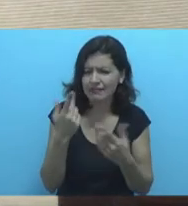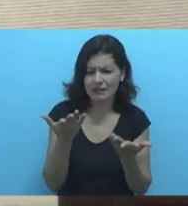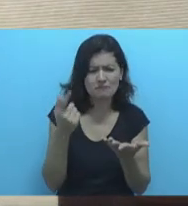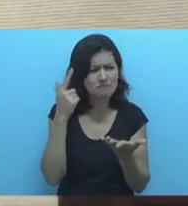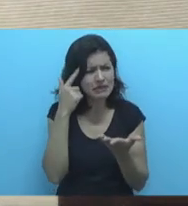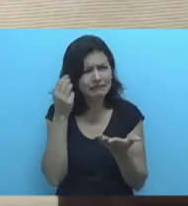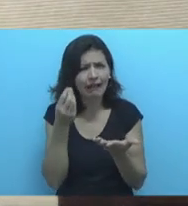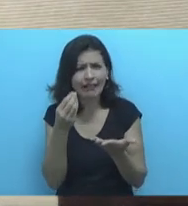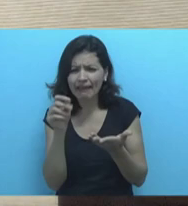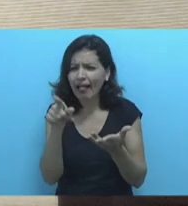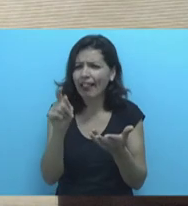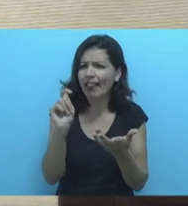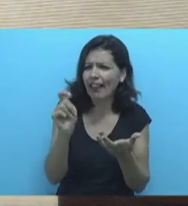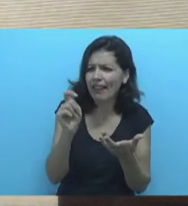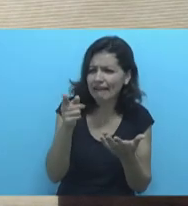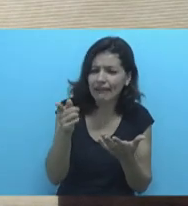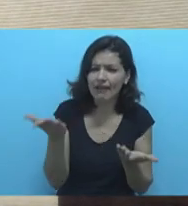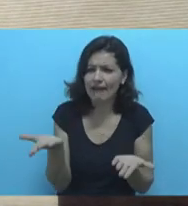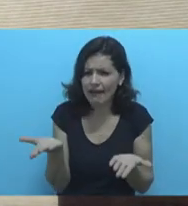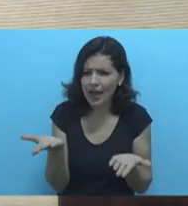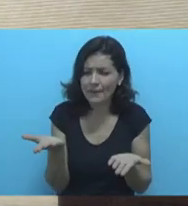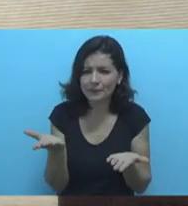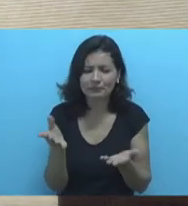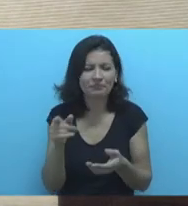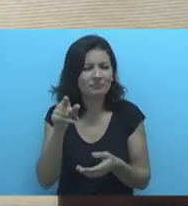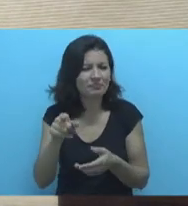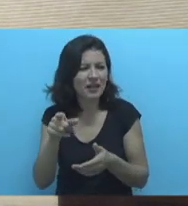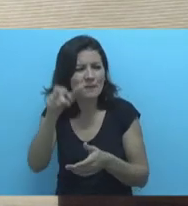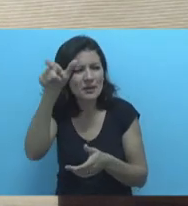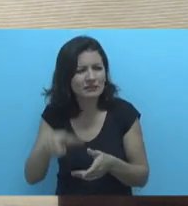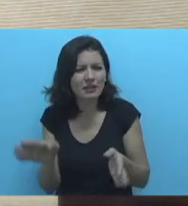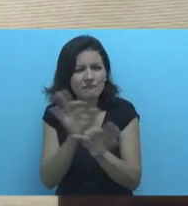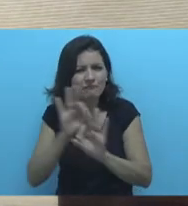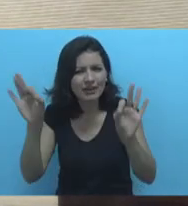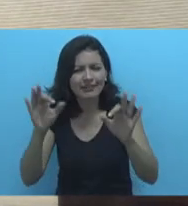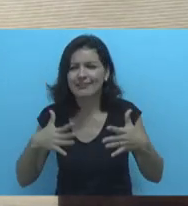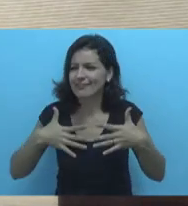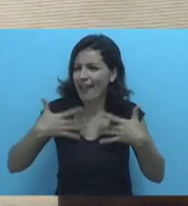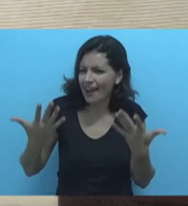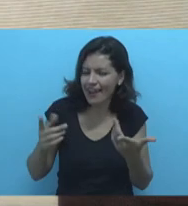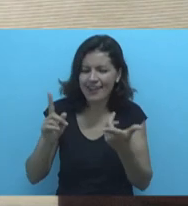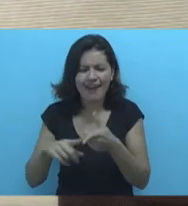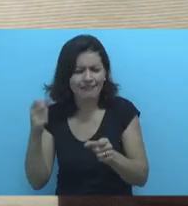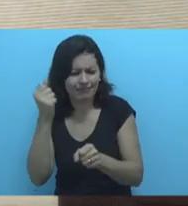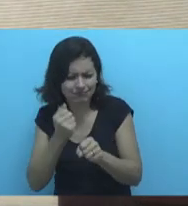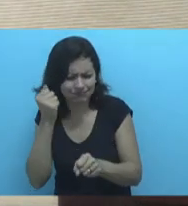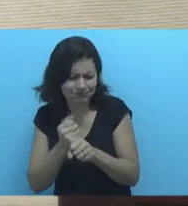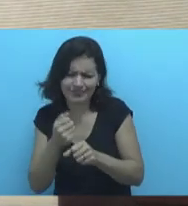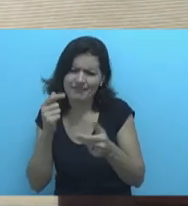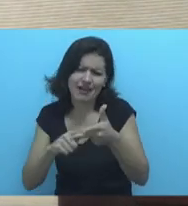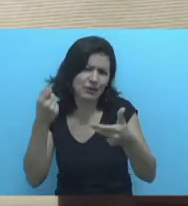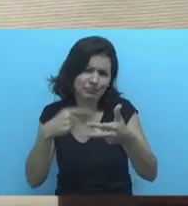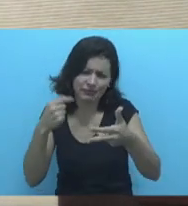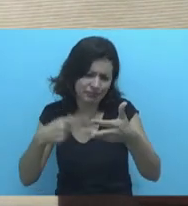Miguel fue un tipo feliz, no me cabe ninguna duda, alegre, obsesivo, estadista, comprometido, un hombre de bien, un hombre de palabras. Se dijo acá tantas